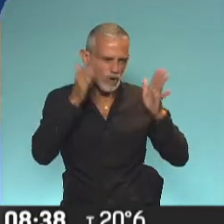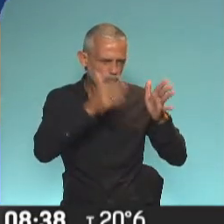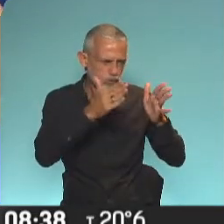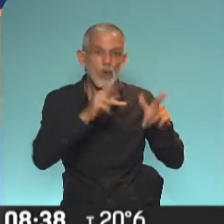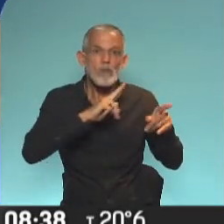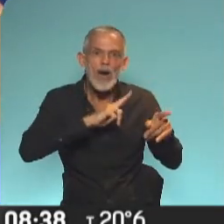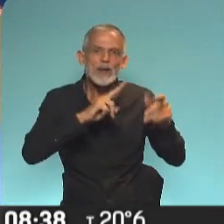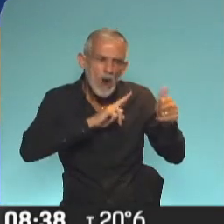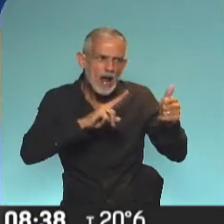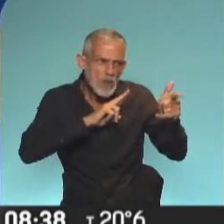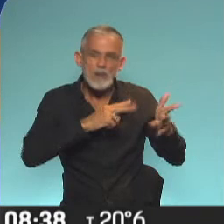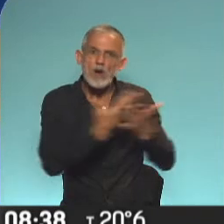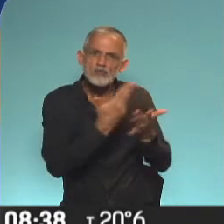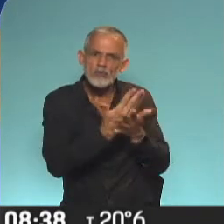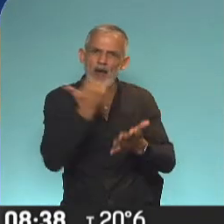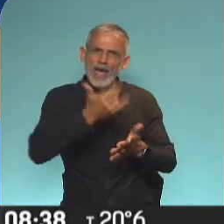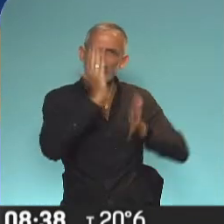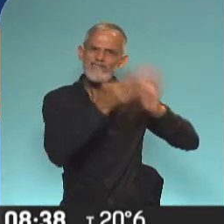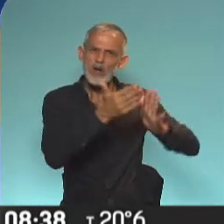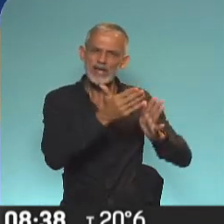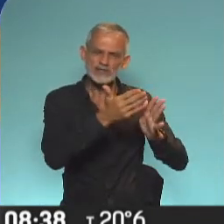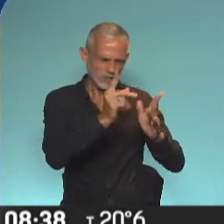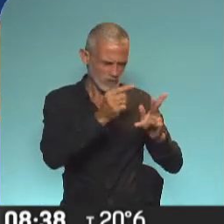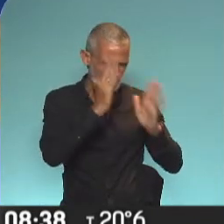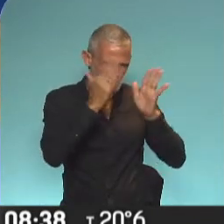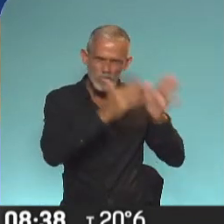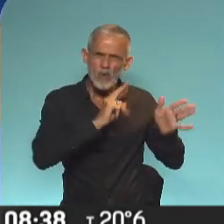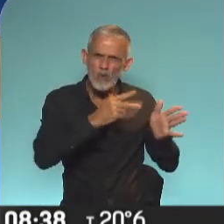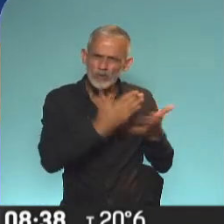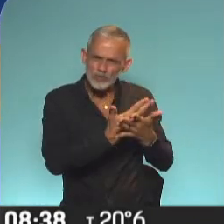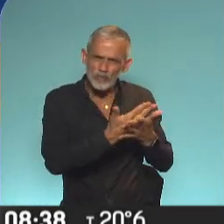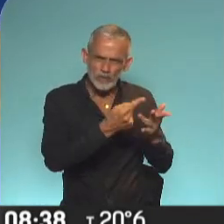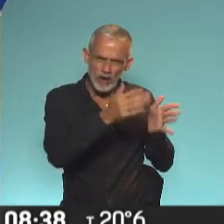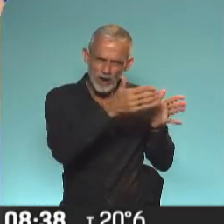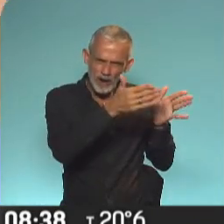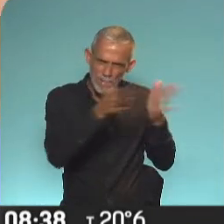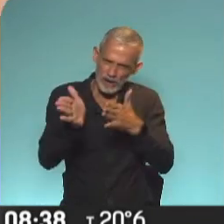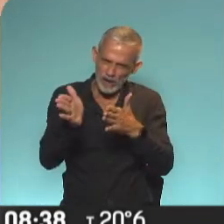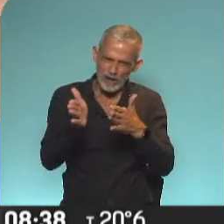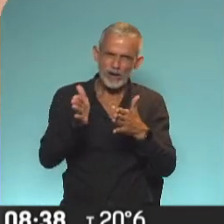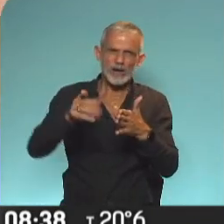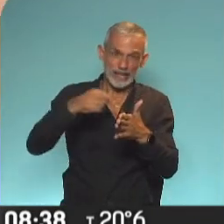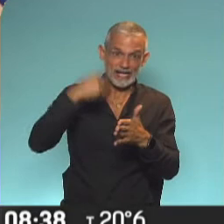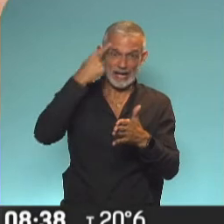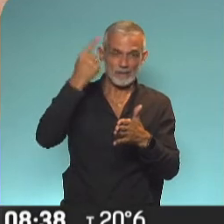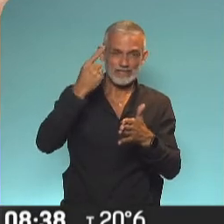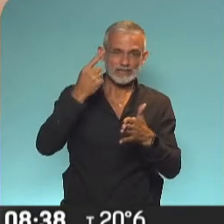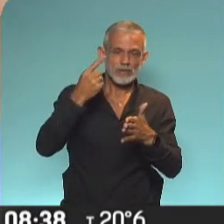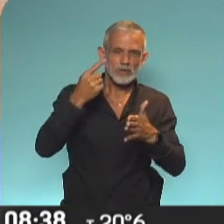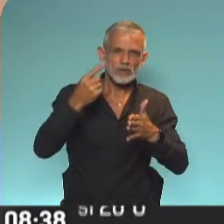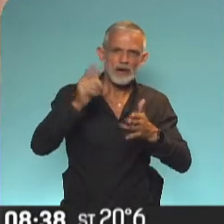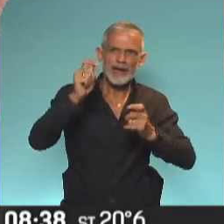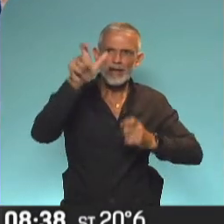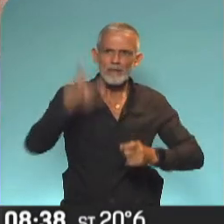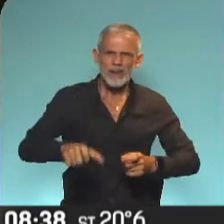de la violencia, a la persona que sufre esa violencia de género. Pero parecía borroso, si lo pensamos en una cámara, el agresor.